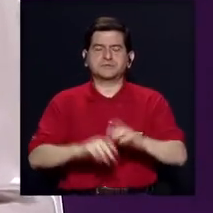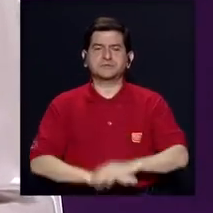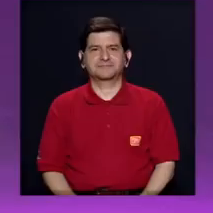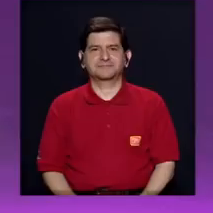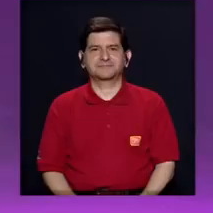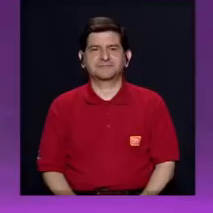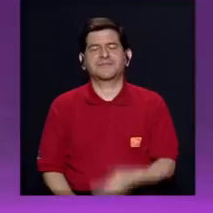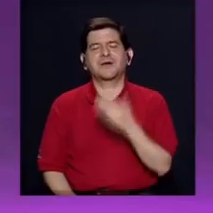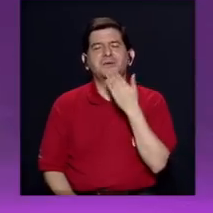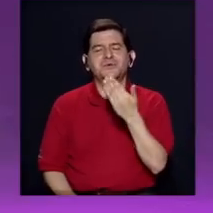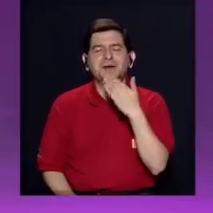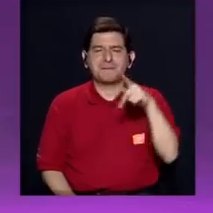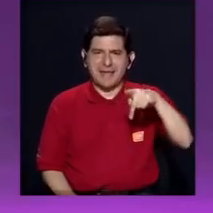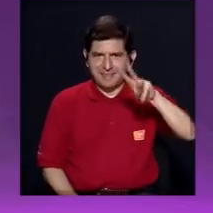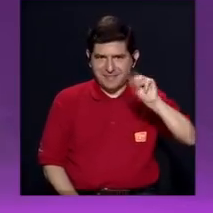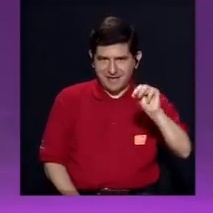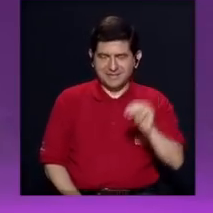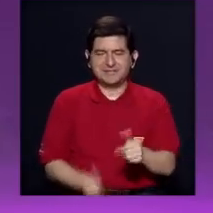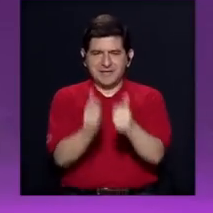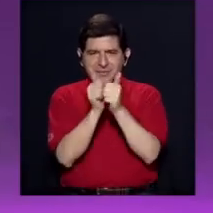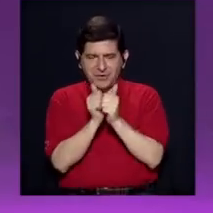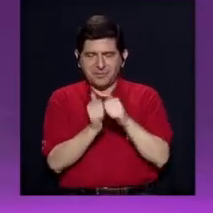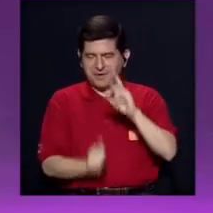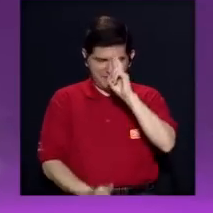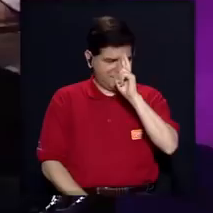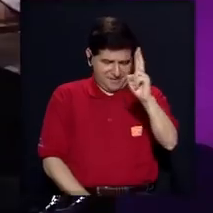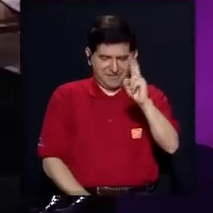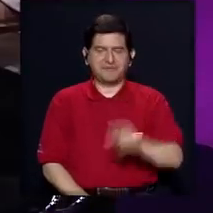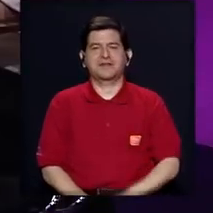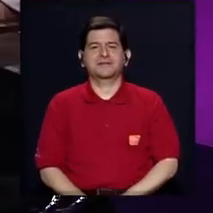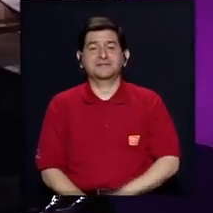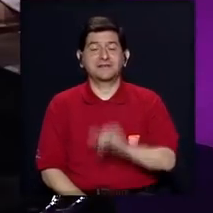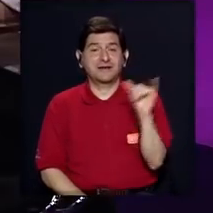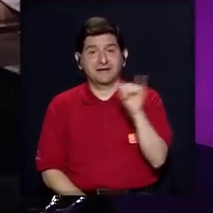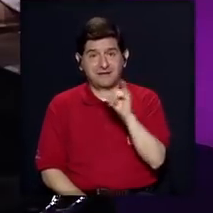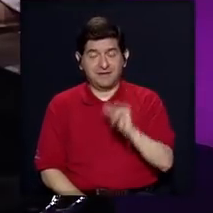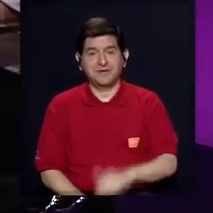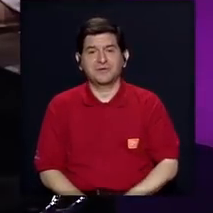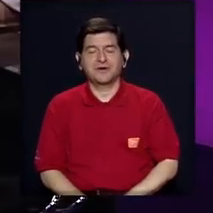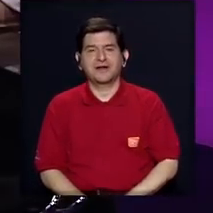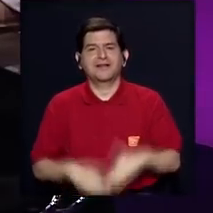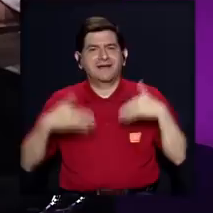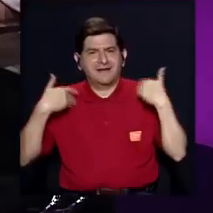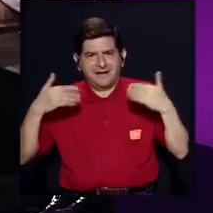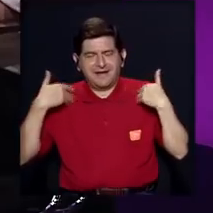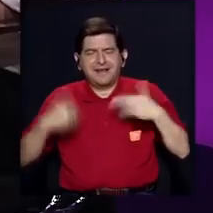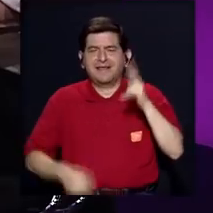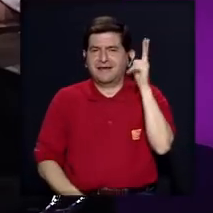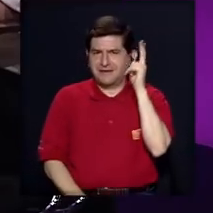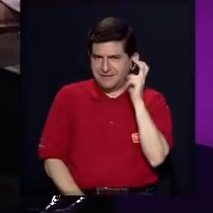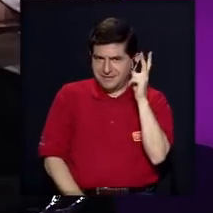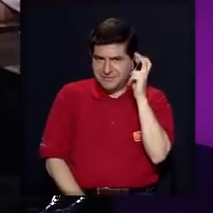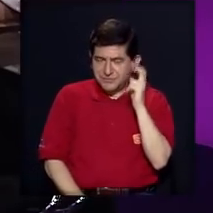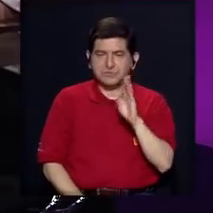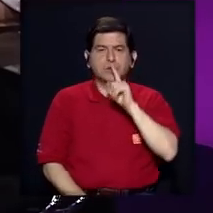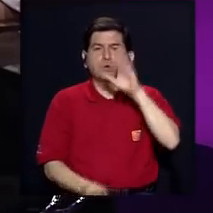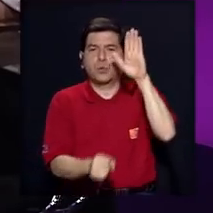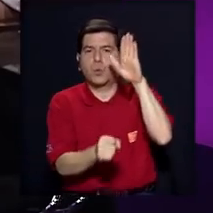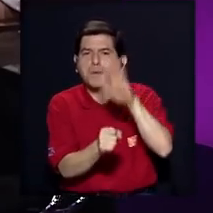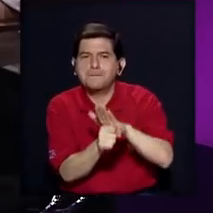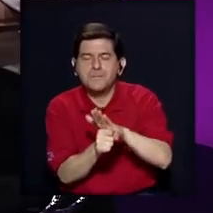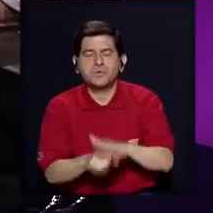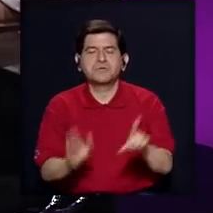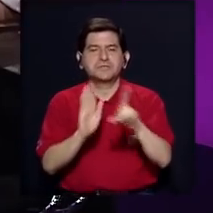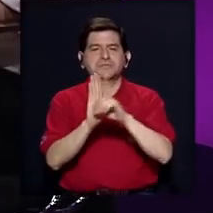gracias a patricia por acompañarnos en irreverencias y también muy alegres de escuchar su compromiso